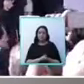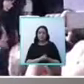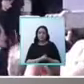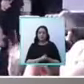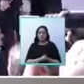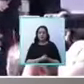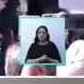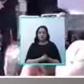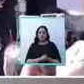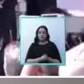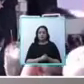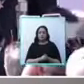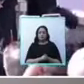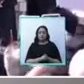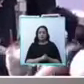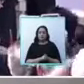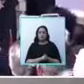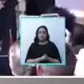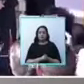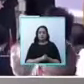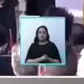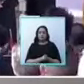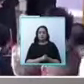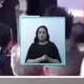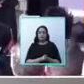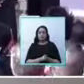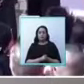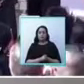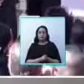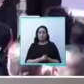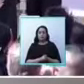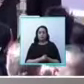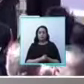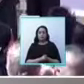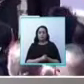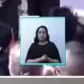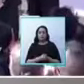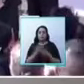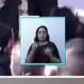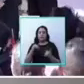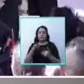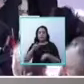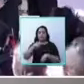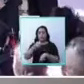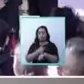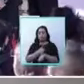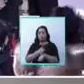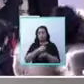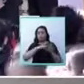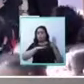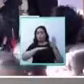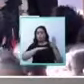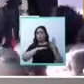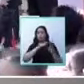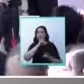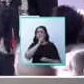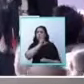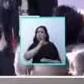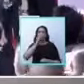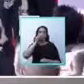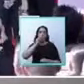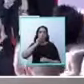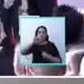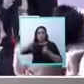el FONAC, que pretendió, ¿verdad?, de alguna manera tener protagonismo, pero que fueron desenmascarados. Y luego las campañas de